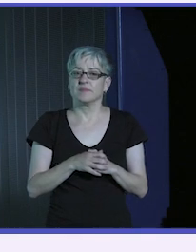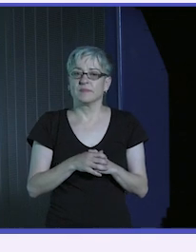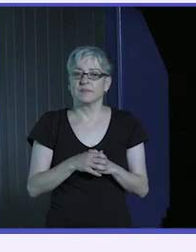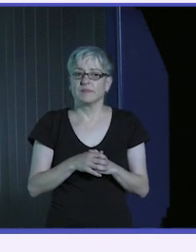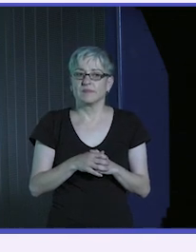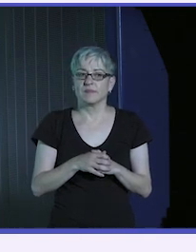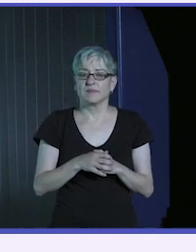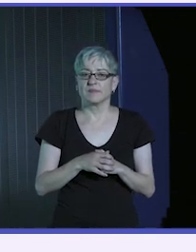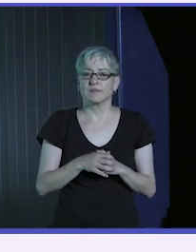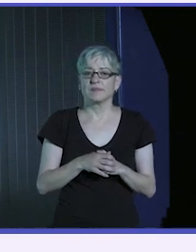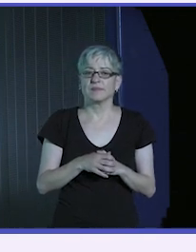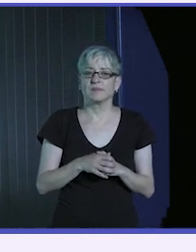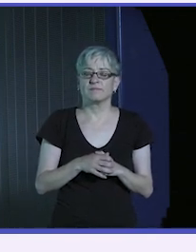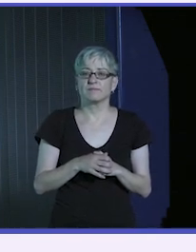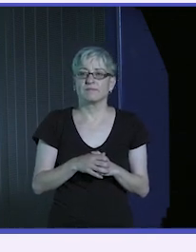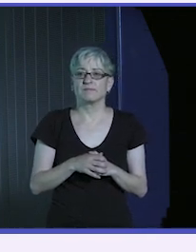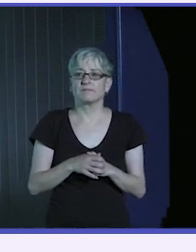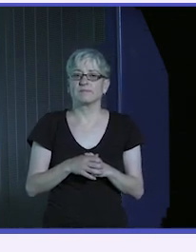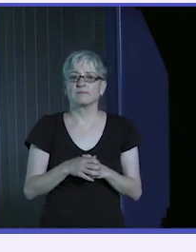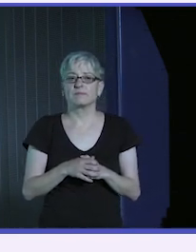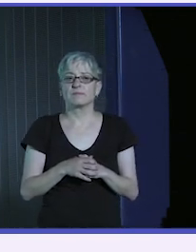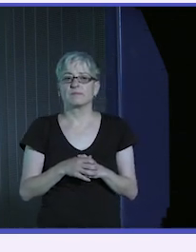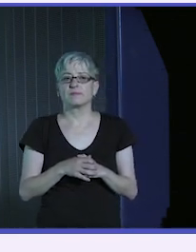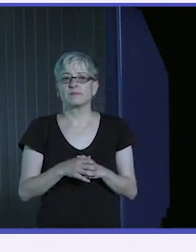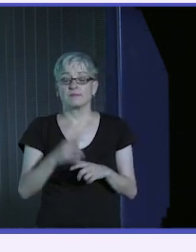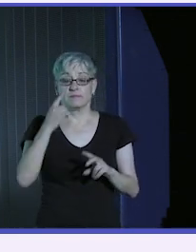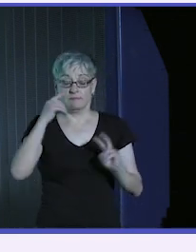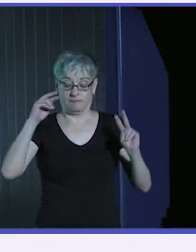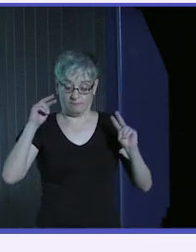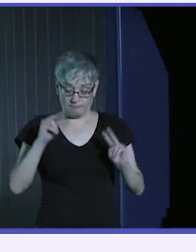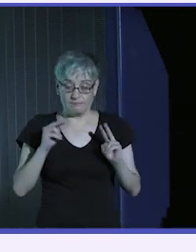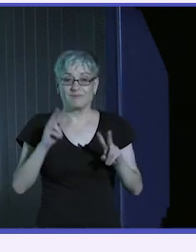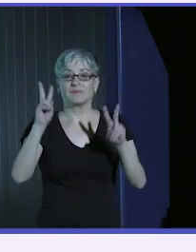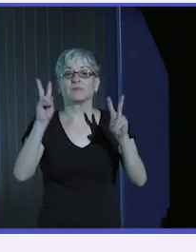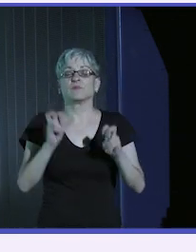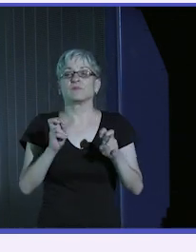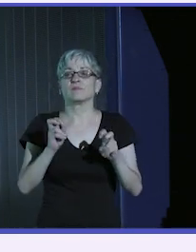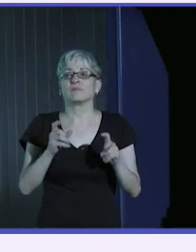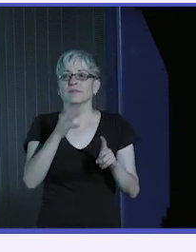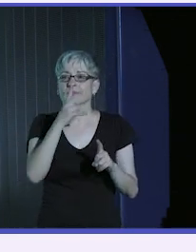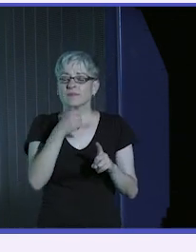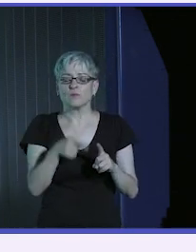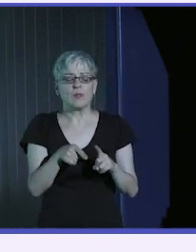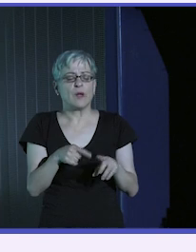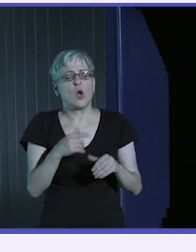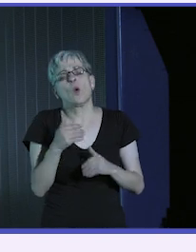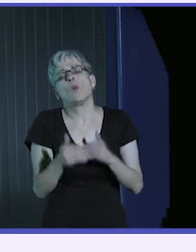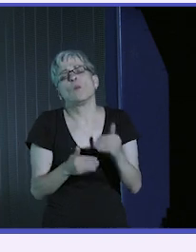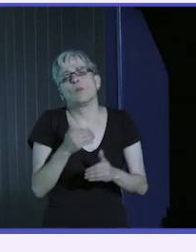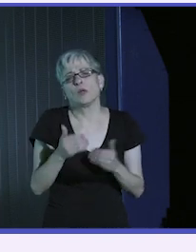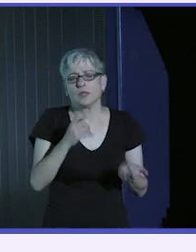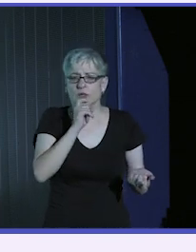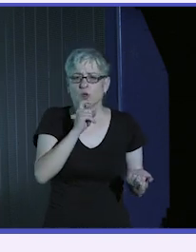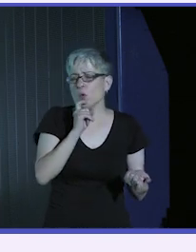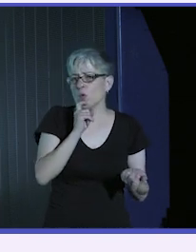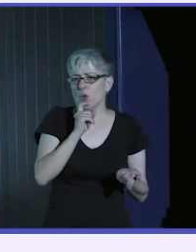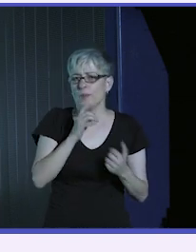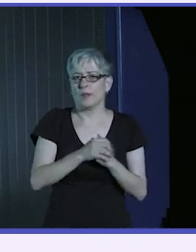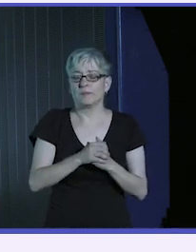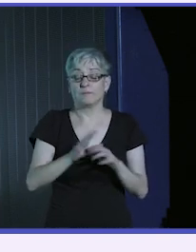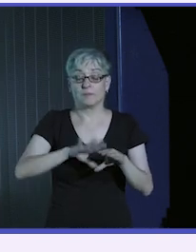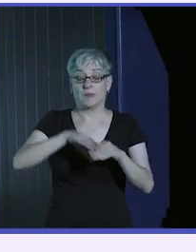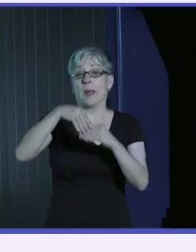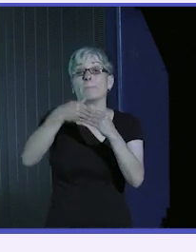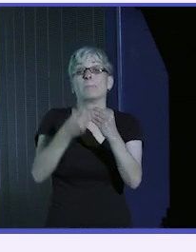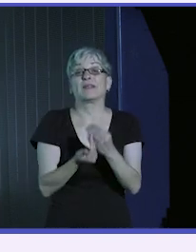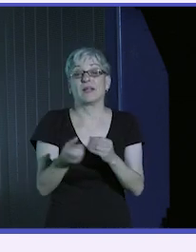Bueno, viendo un poco cómo llevamos esto a cabo en Quantum Elements, vamos a ver este proceso reflejado ahí, ¿no? Entonces, esto es un